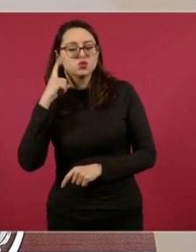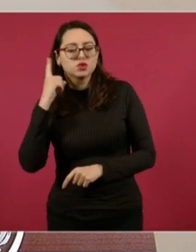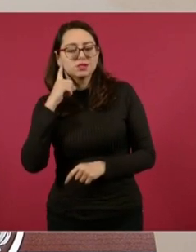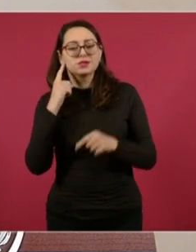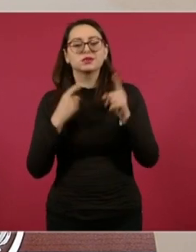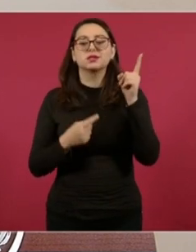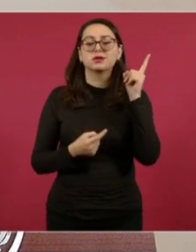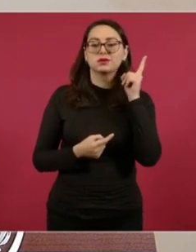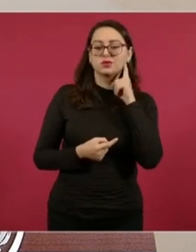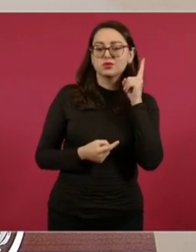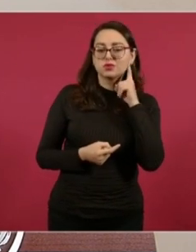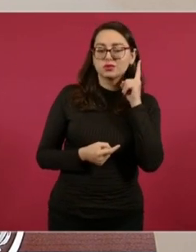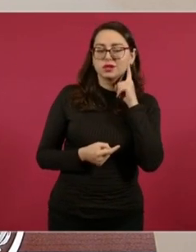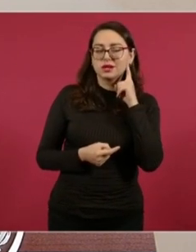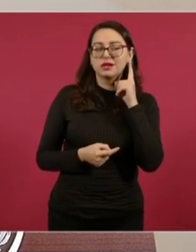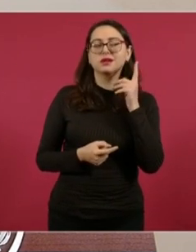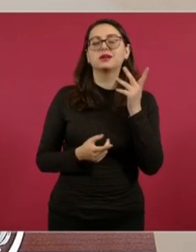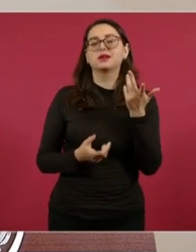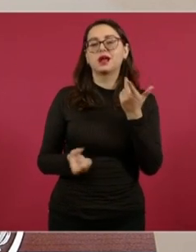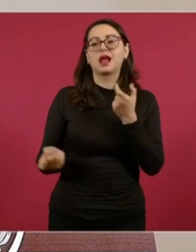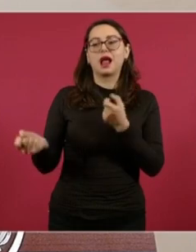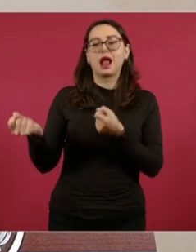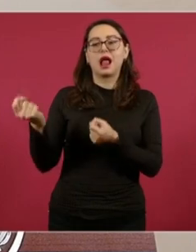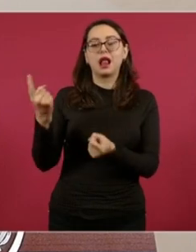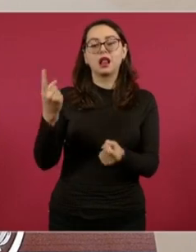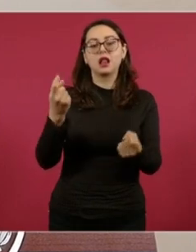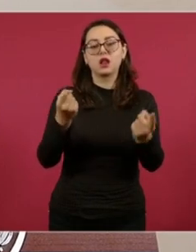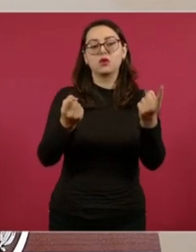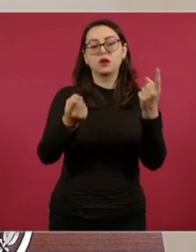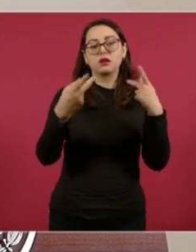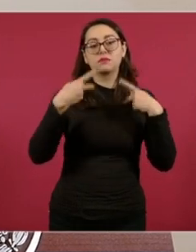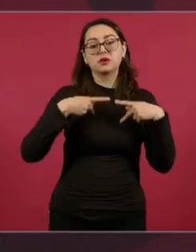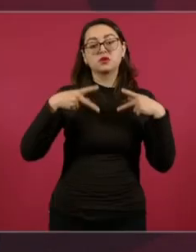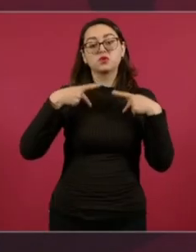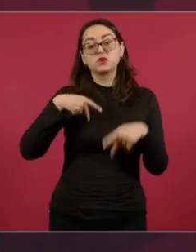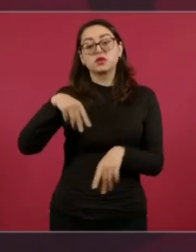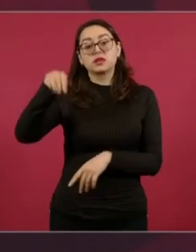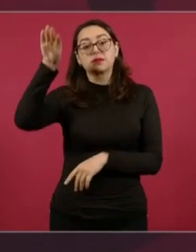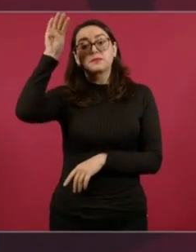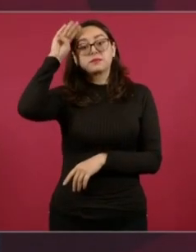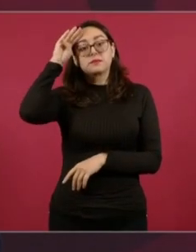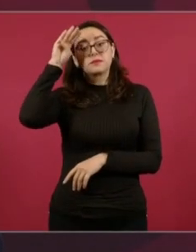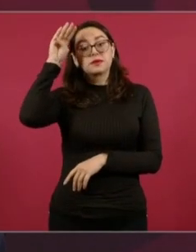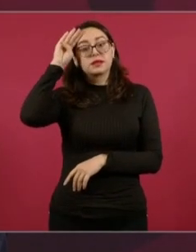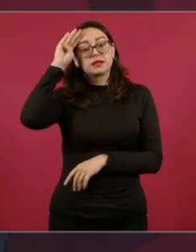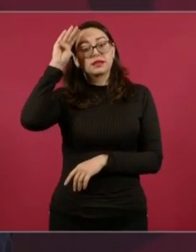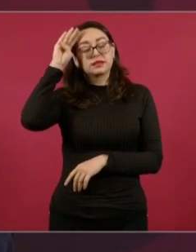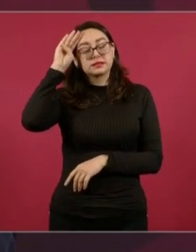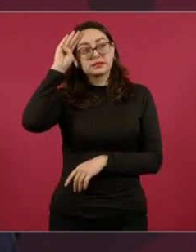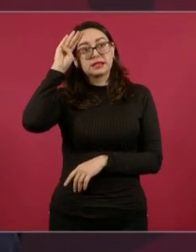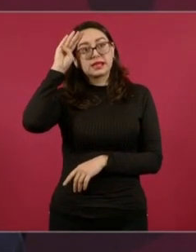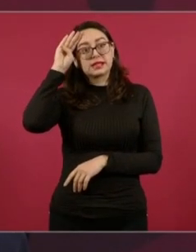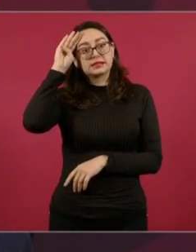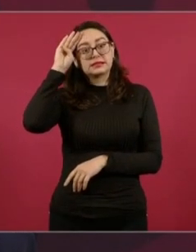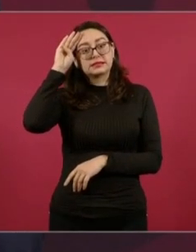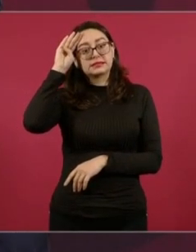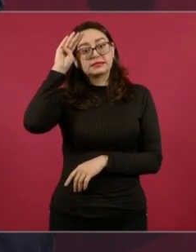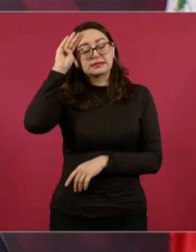De quienes están pensando que, bueno,